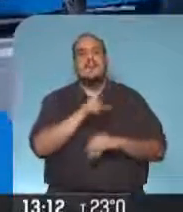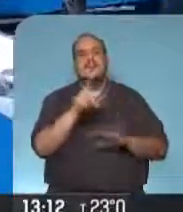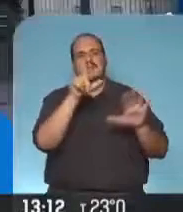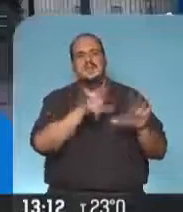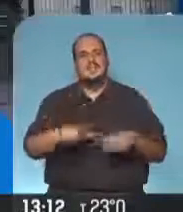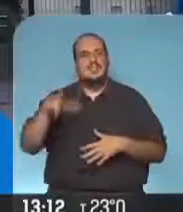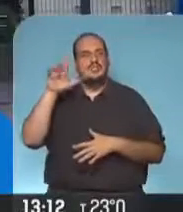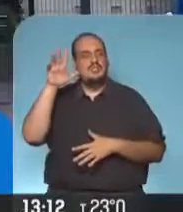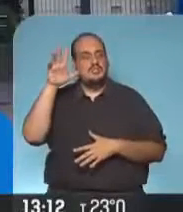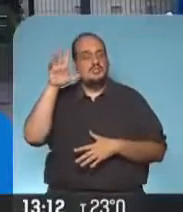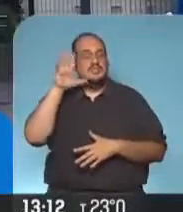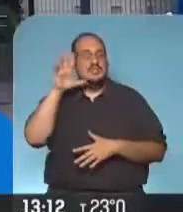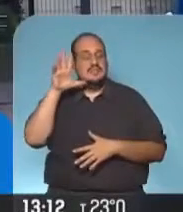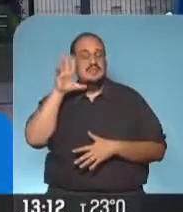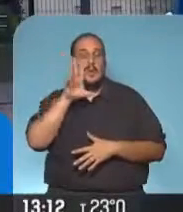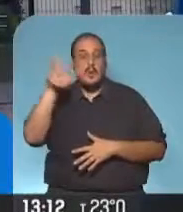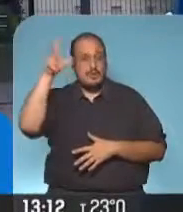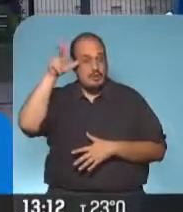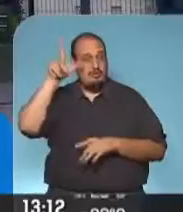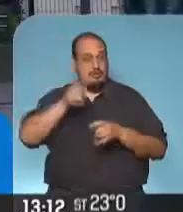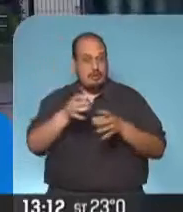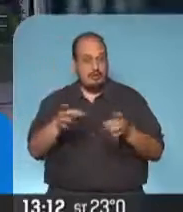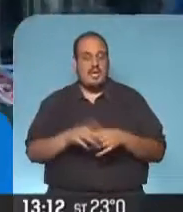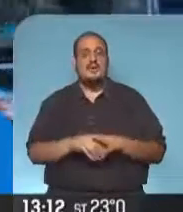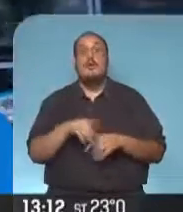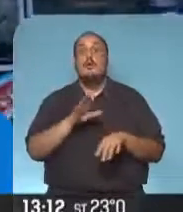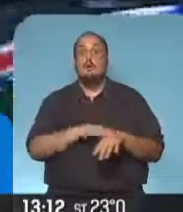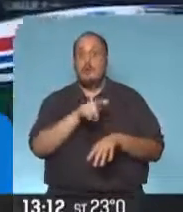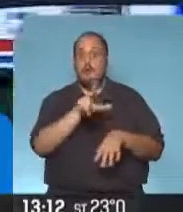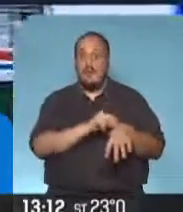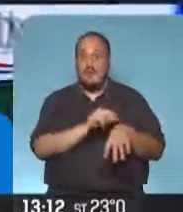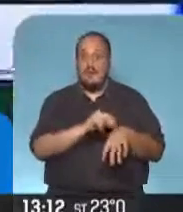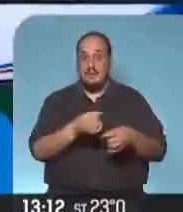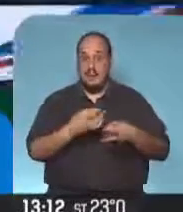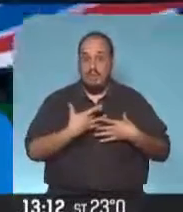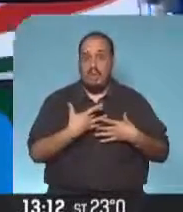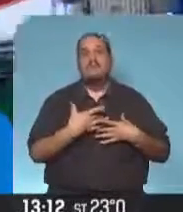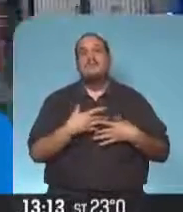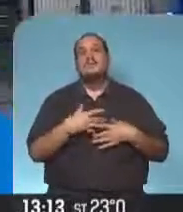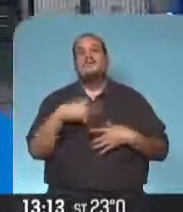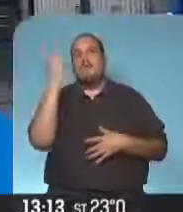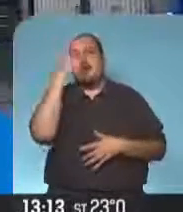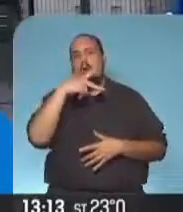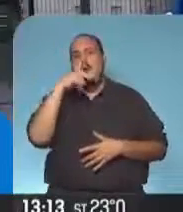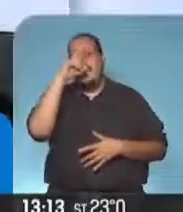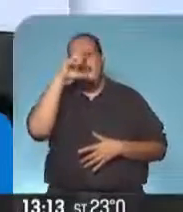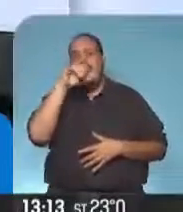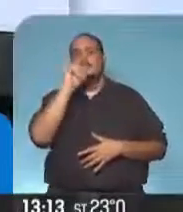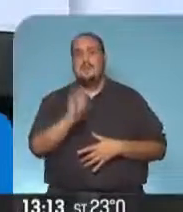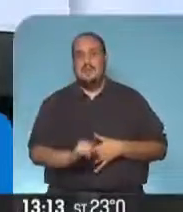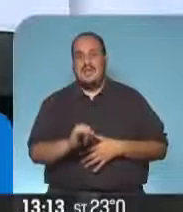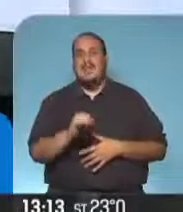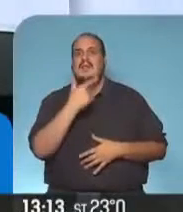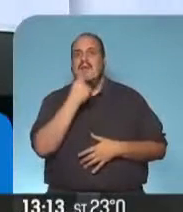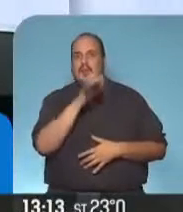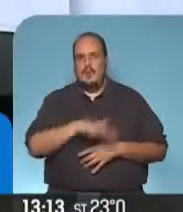2.758 contagios. En función de esto, se cerró la terapia intensiva del Hospital Zubizarreta, que está ubicado en el barrio porteño de Villa